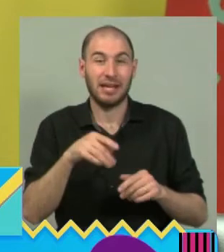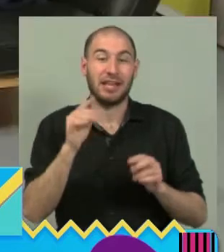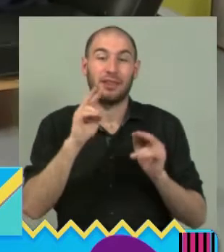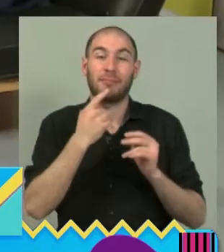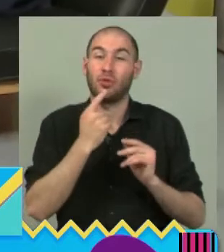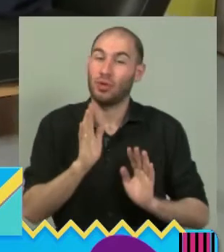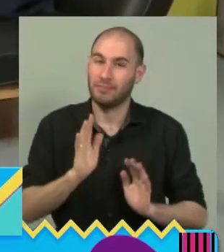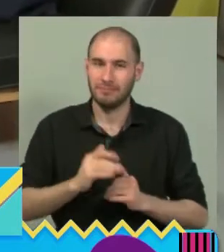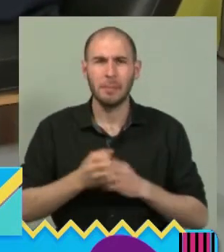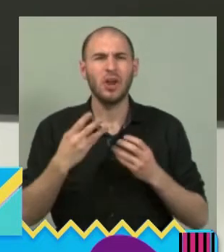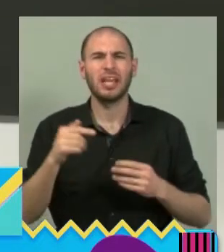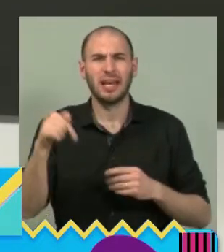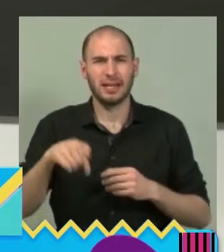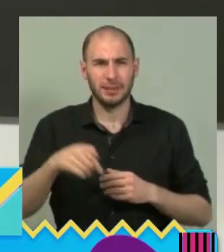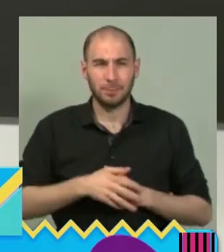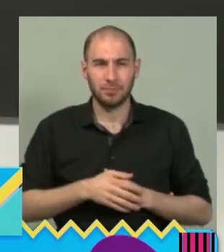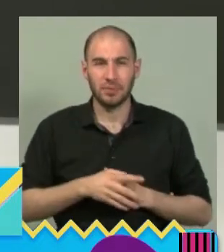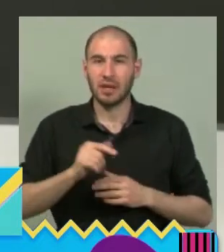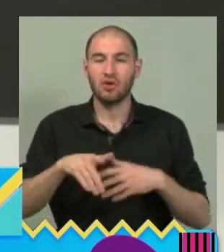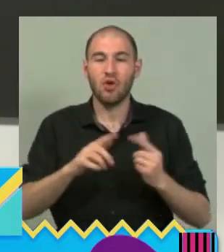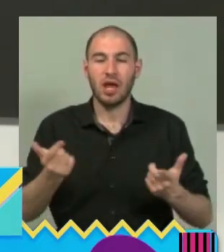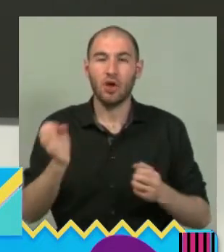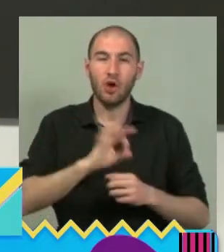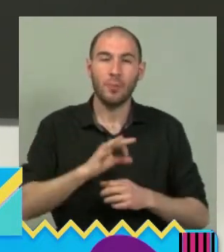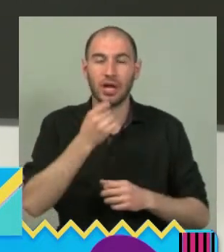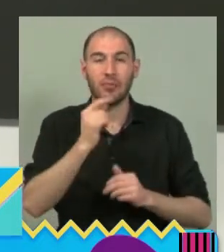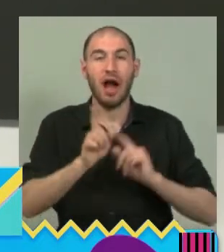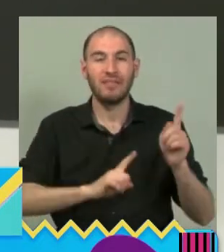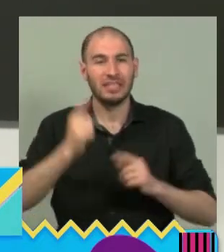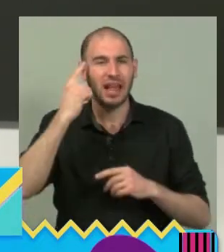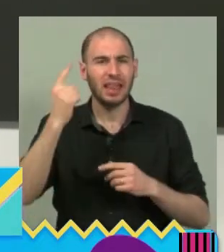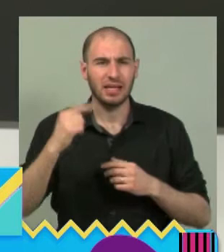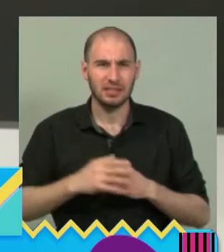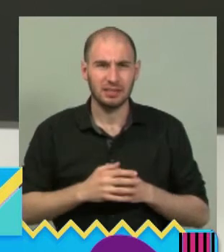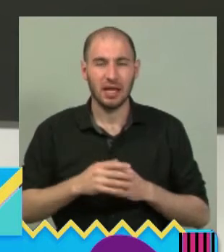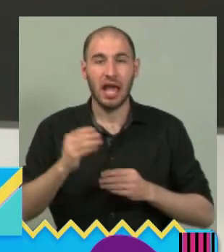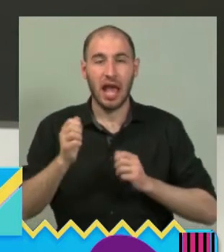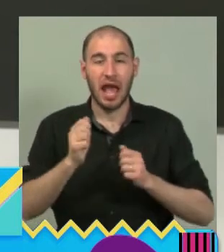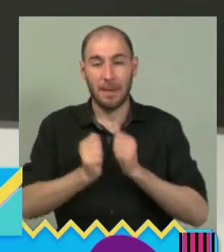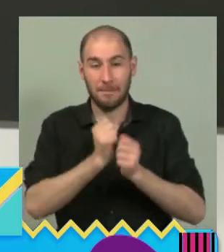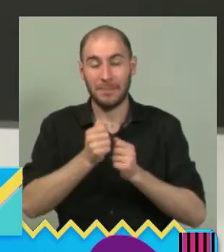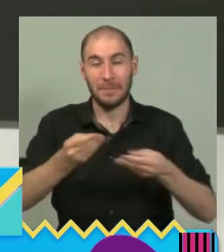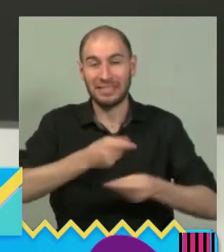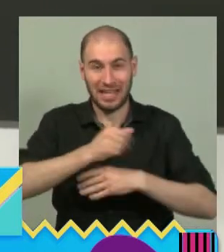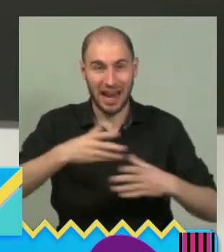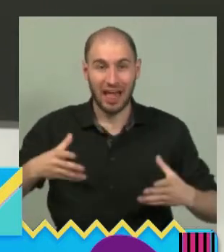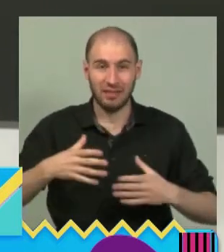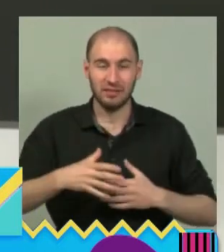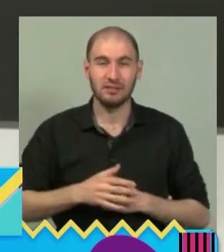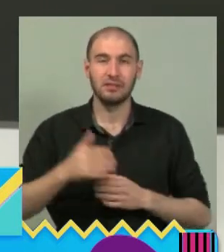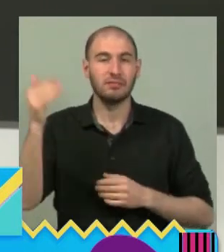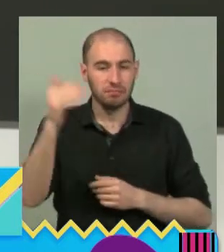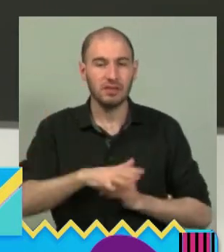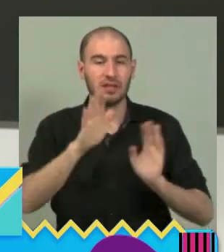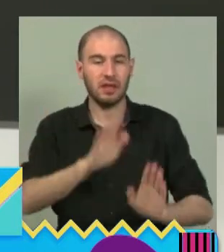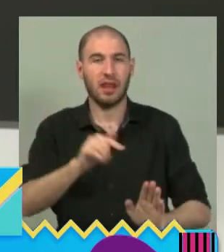entre comillas. ¿Por qué acá no se da eso? ¿O por qué a veces la idea es que esas grandes empresas multinacionales vienen y se